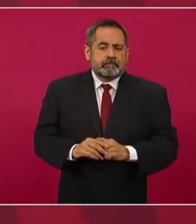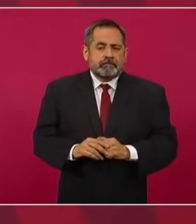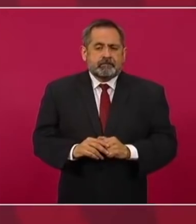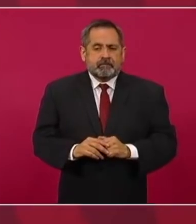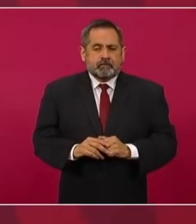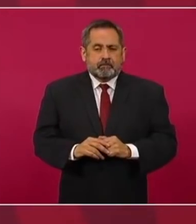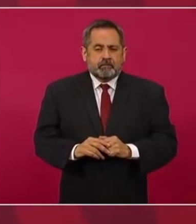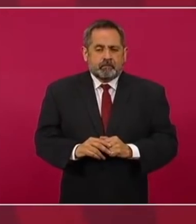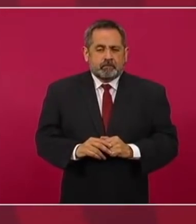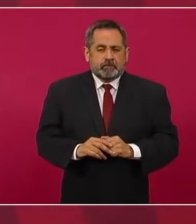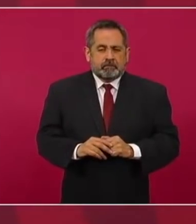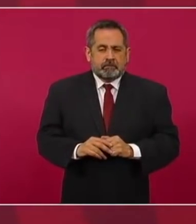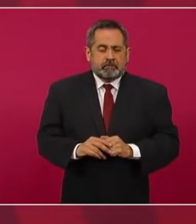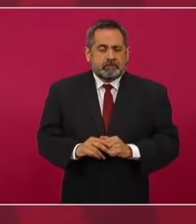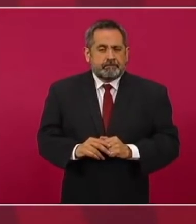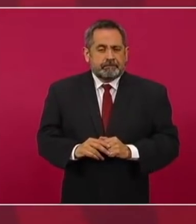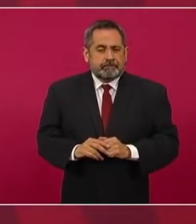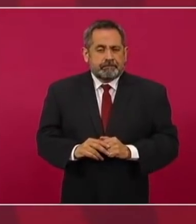Y